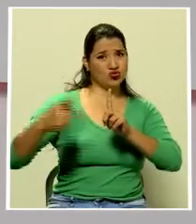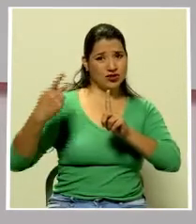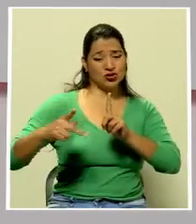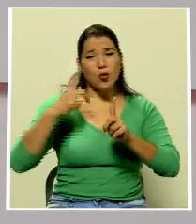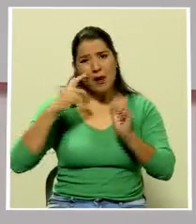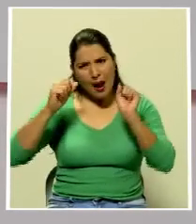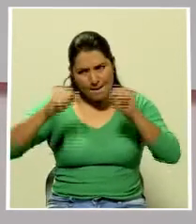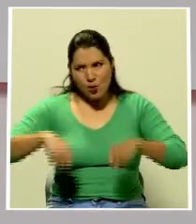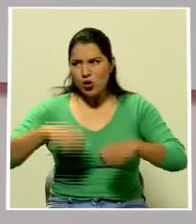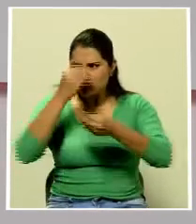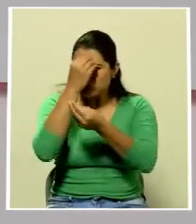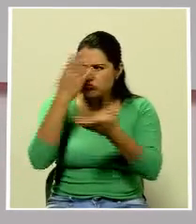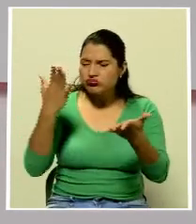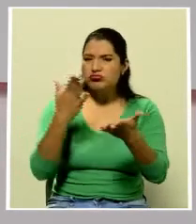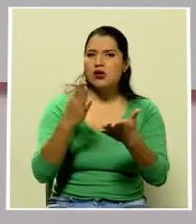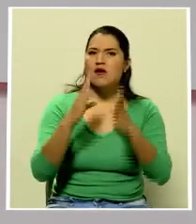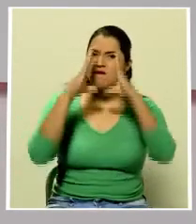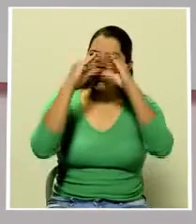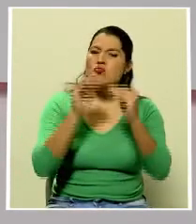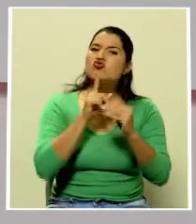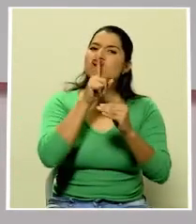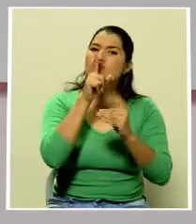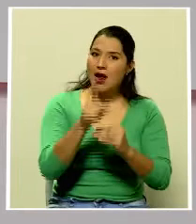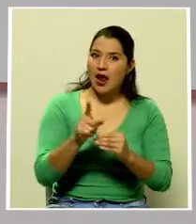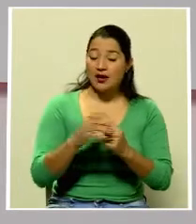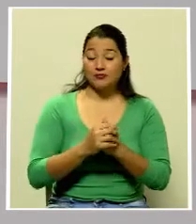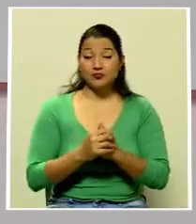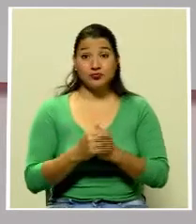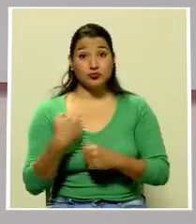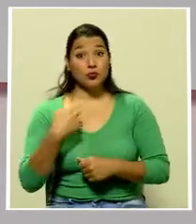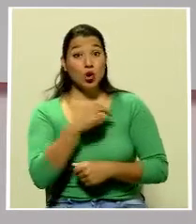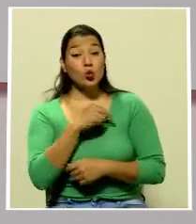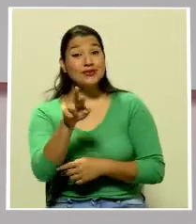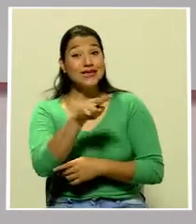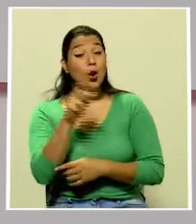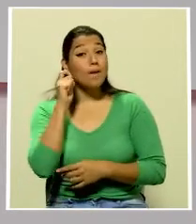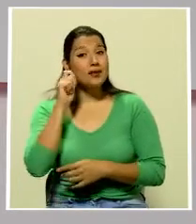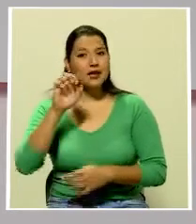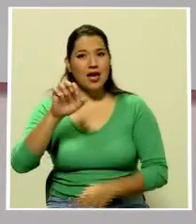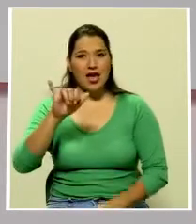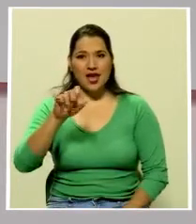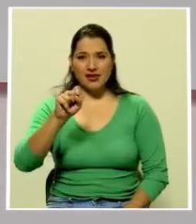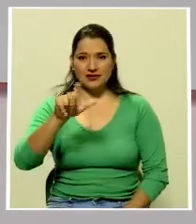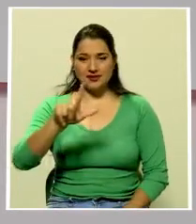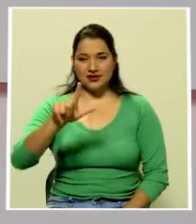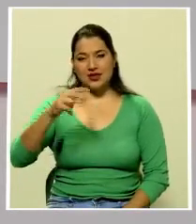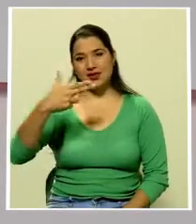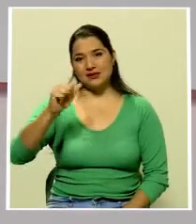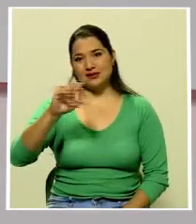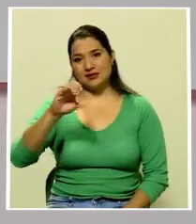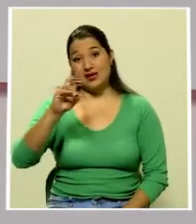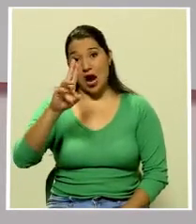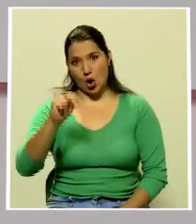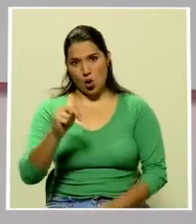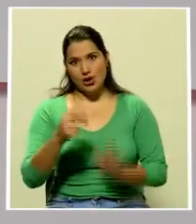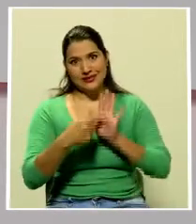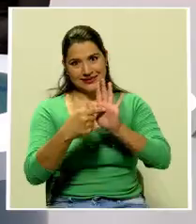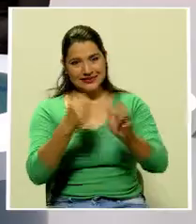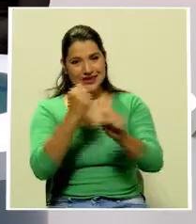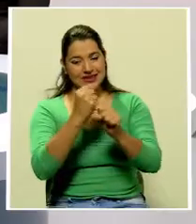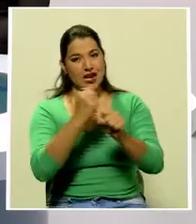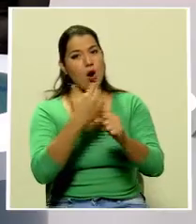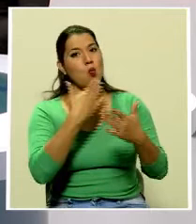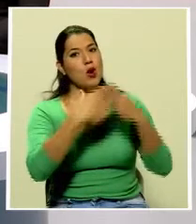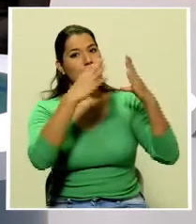veraz y de primera mano. Nuestra compañera Eisel Chacón nos trae este trabajo. Buenas noches, Eisel.